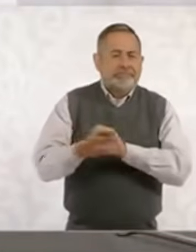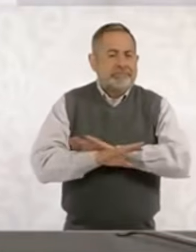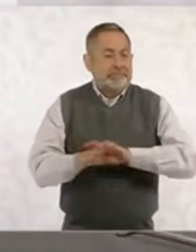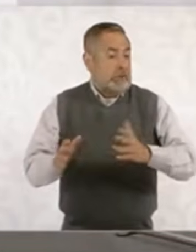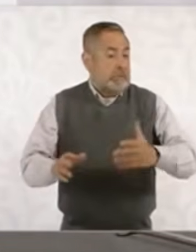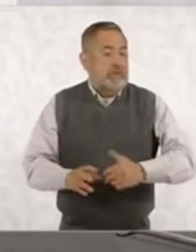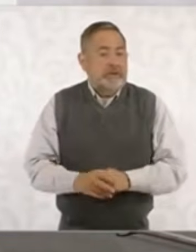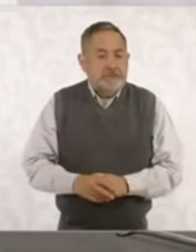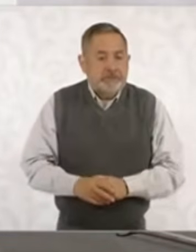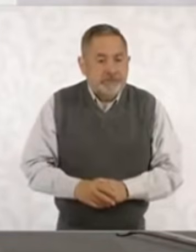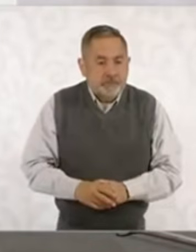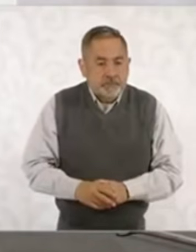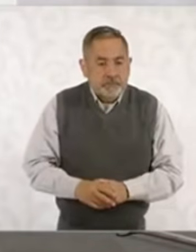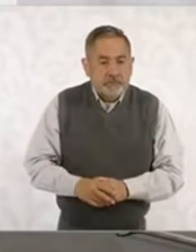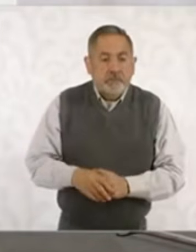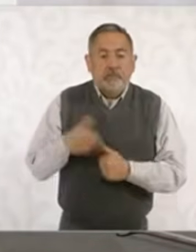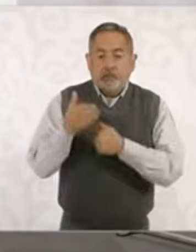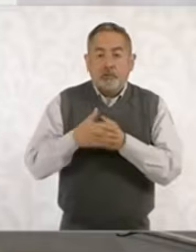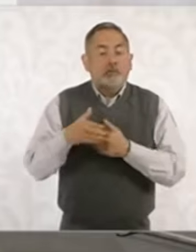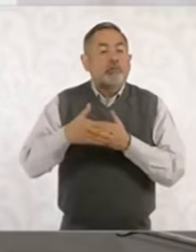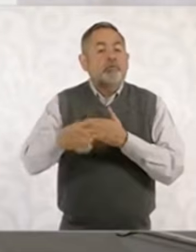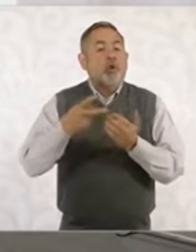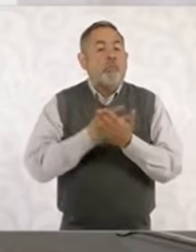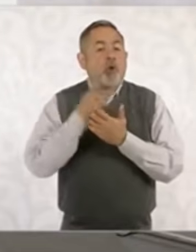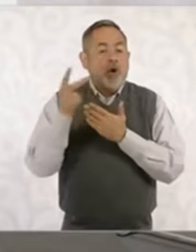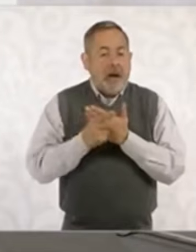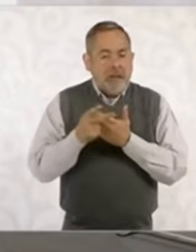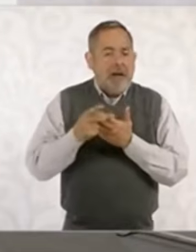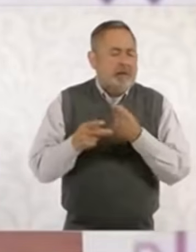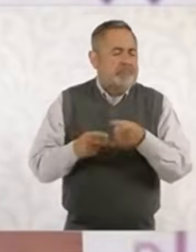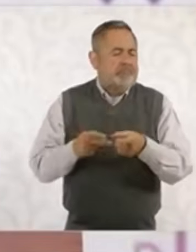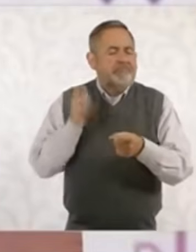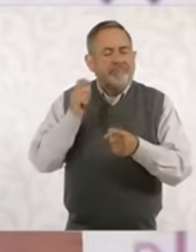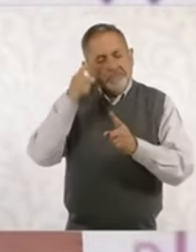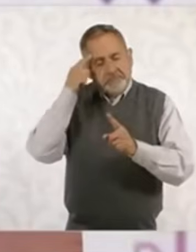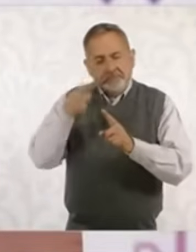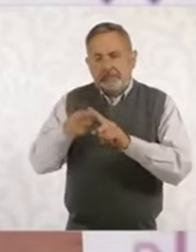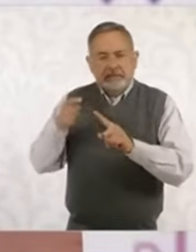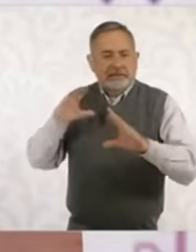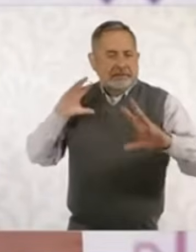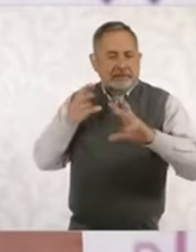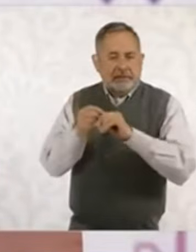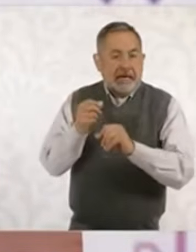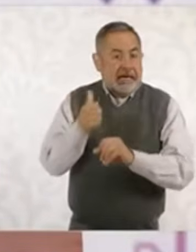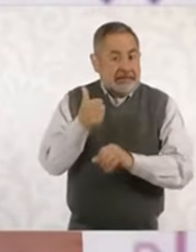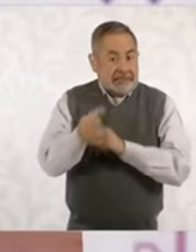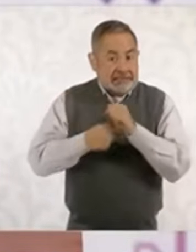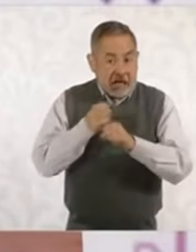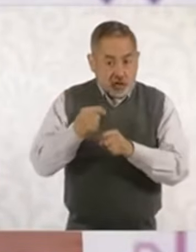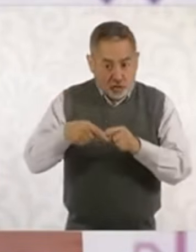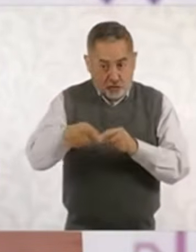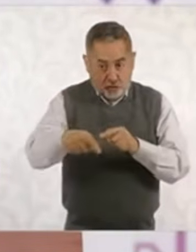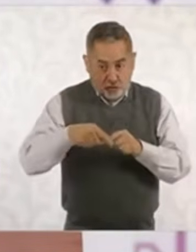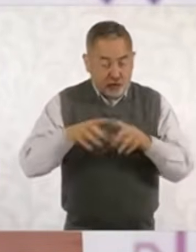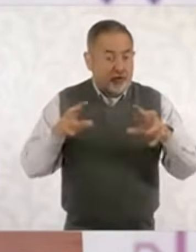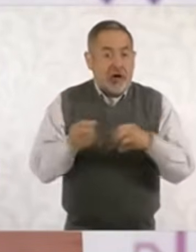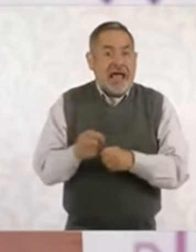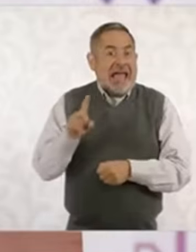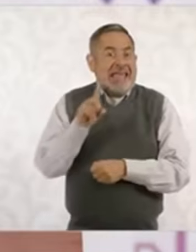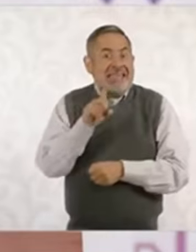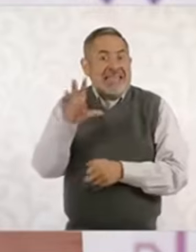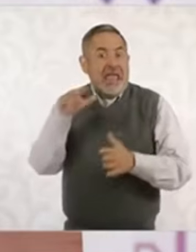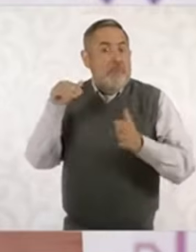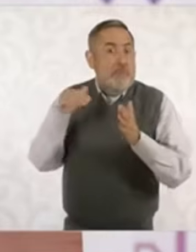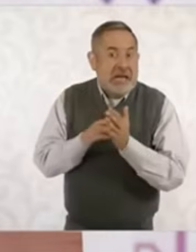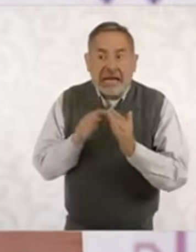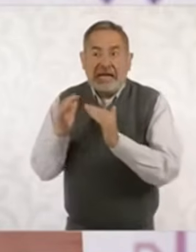En cuanto al programa de vivienda, como saben, tenemos una meta sexenal de 100,000 viviendas que suman al programa Vivienda